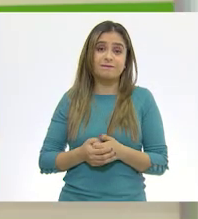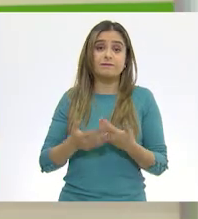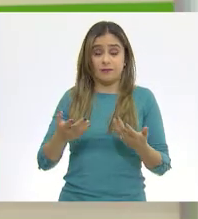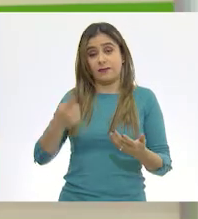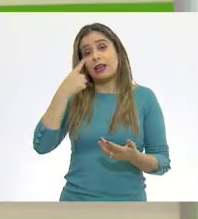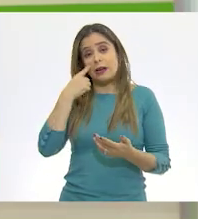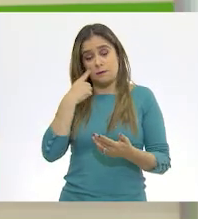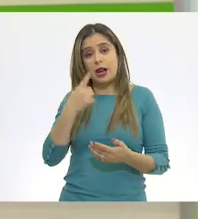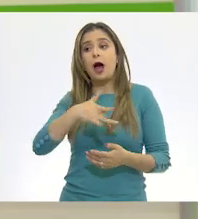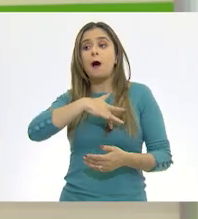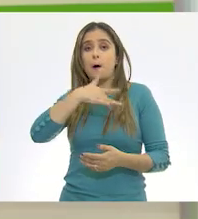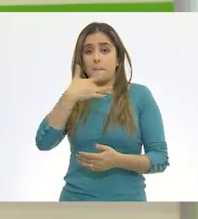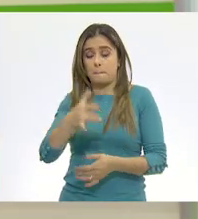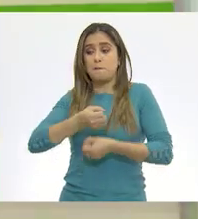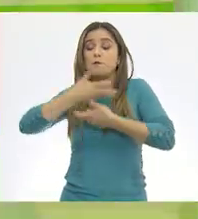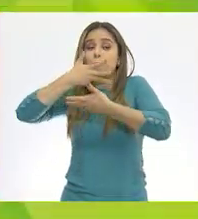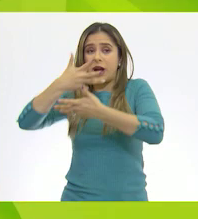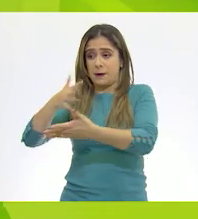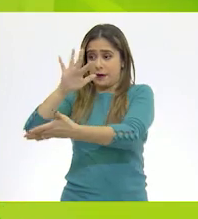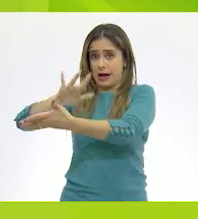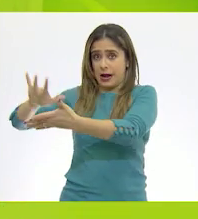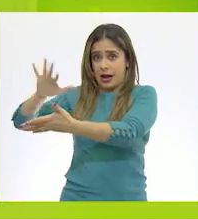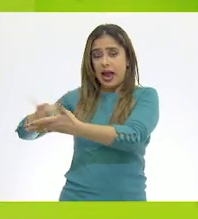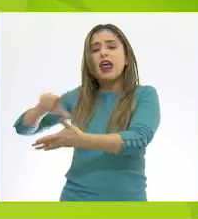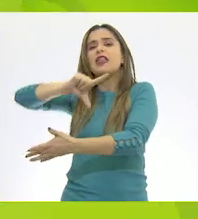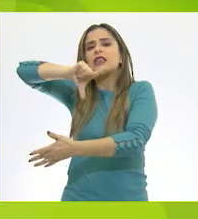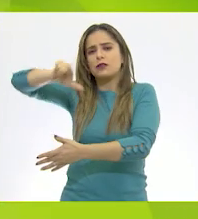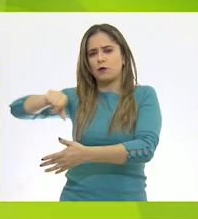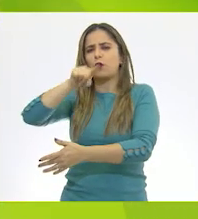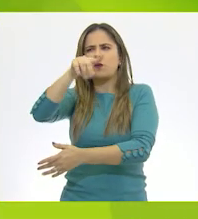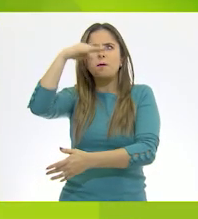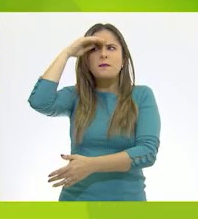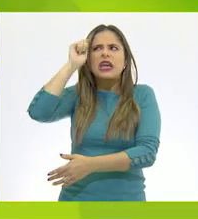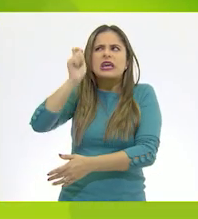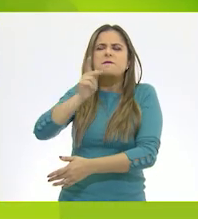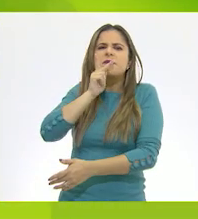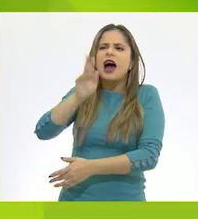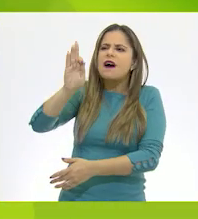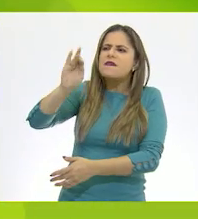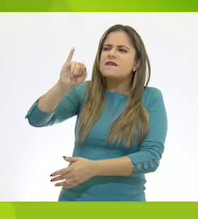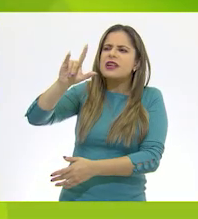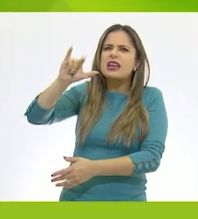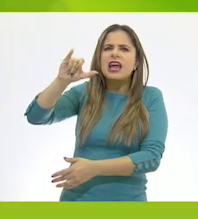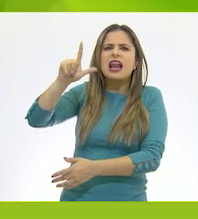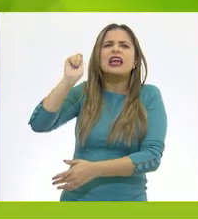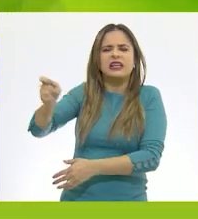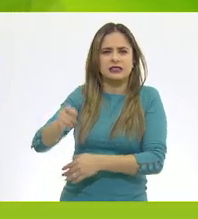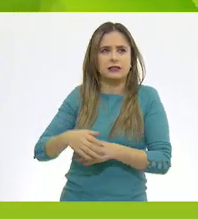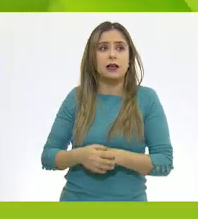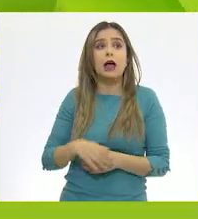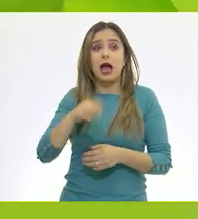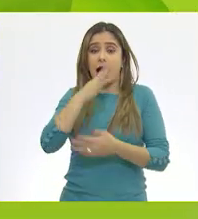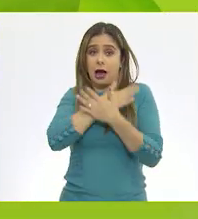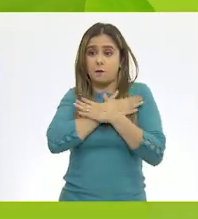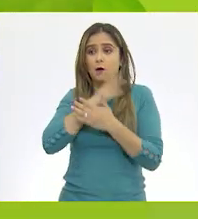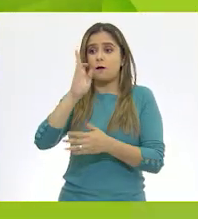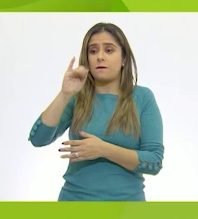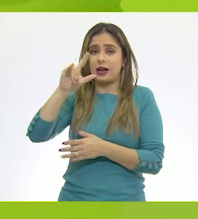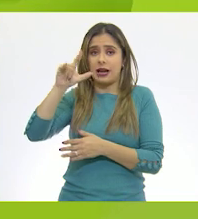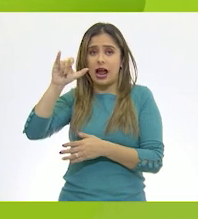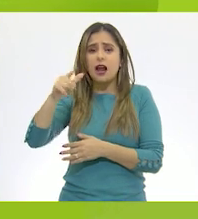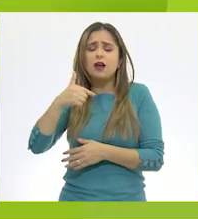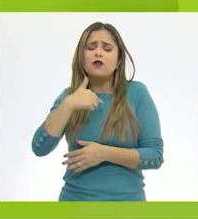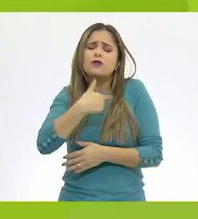Vamos a leer el poema para investigarlo. Amor filial. Yo adoro a mi madre querida.